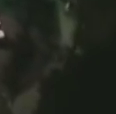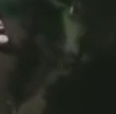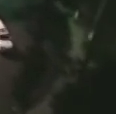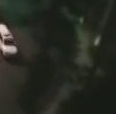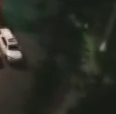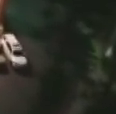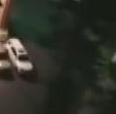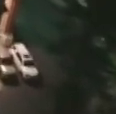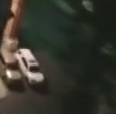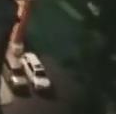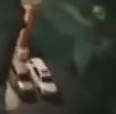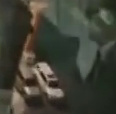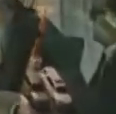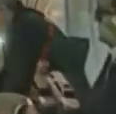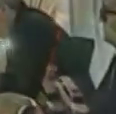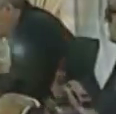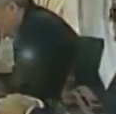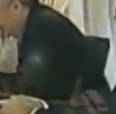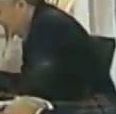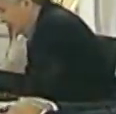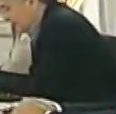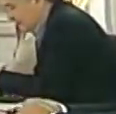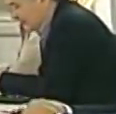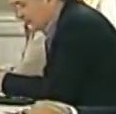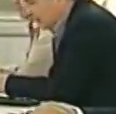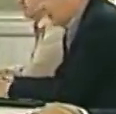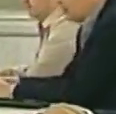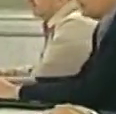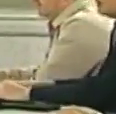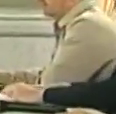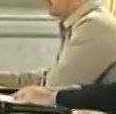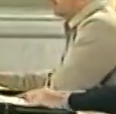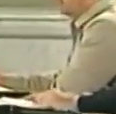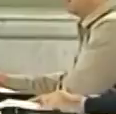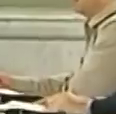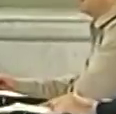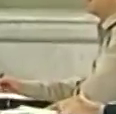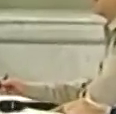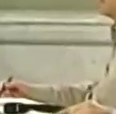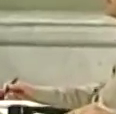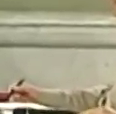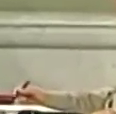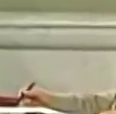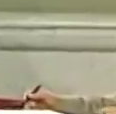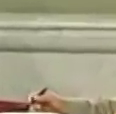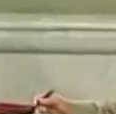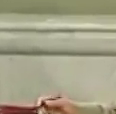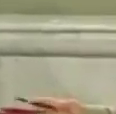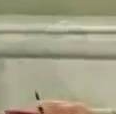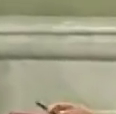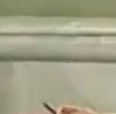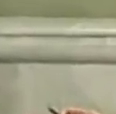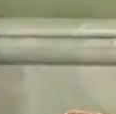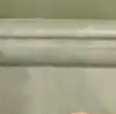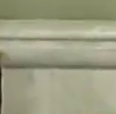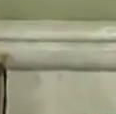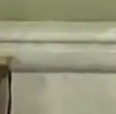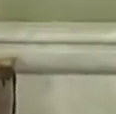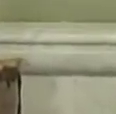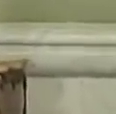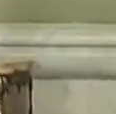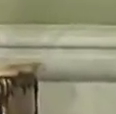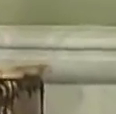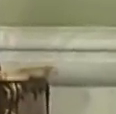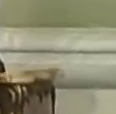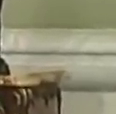buenas noches venezuela saludos boris castellanos por tantas informaciones